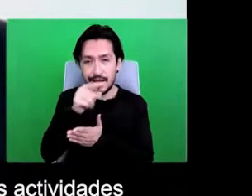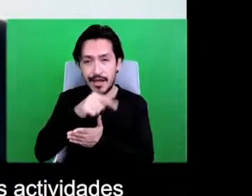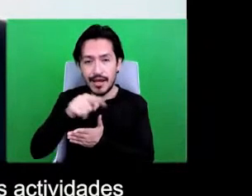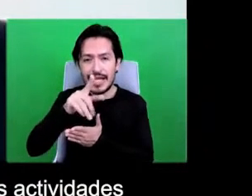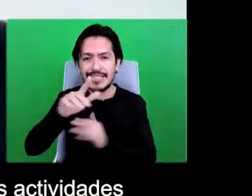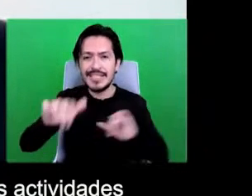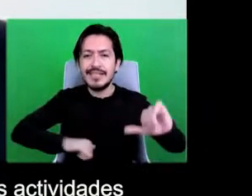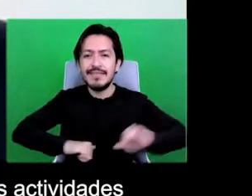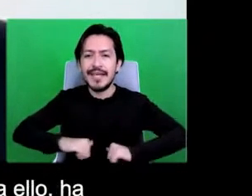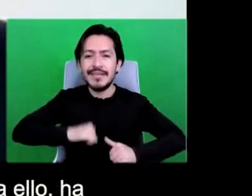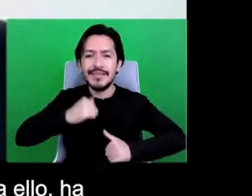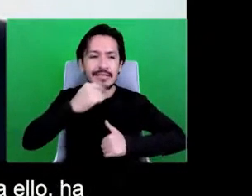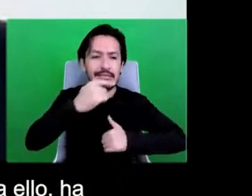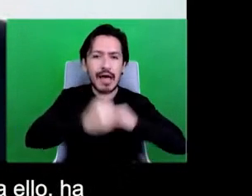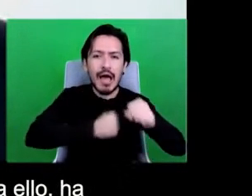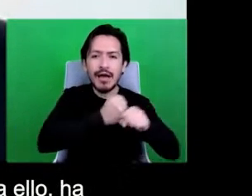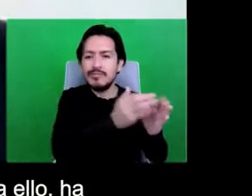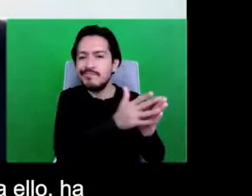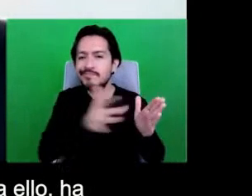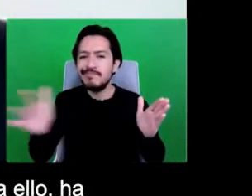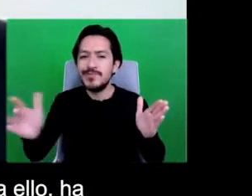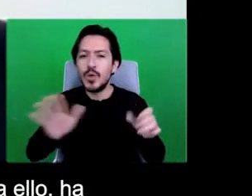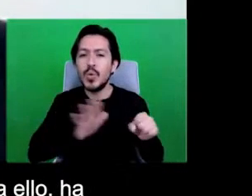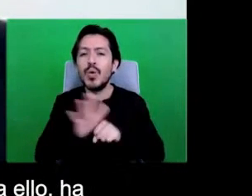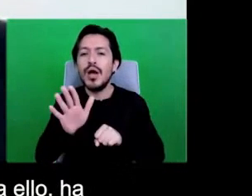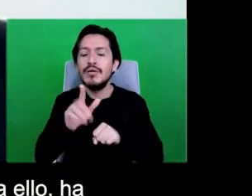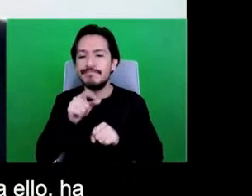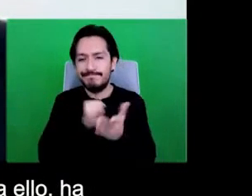de los trienios. Yo veo que